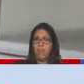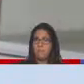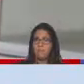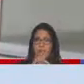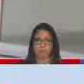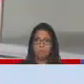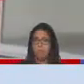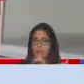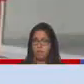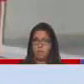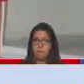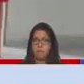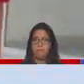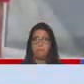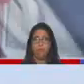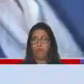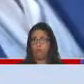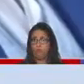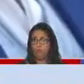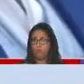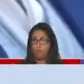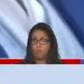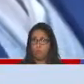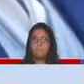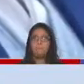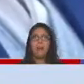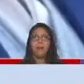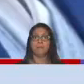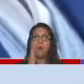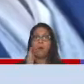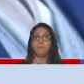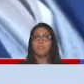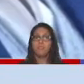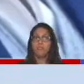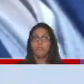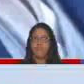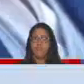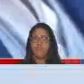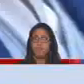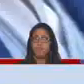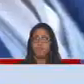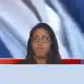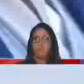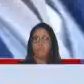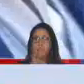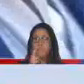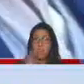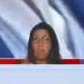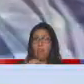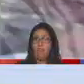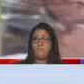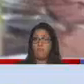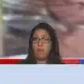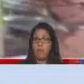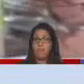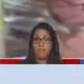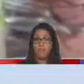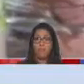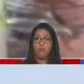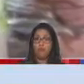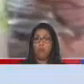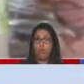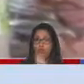Todos. Sí, todos. Para mí, te digo con una opinión subjetiva. ¿Y por